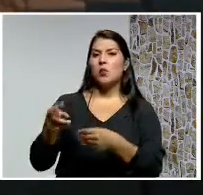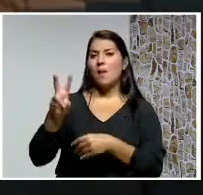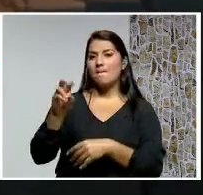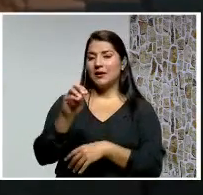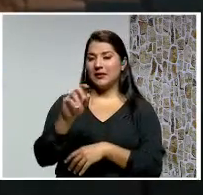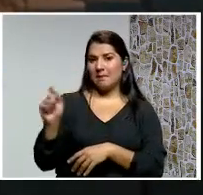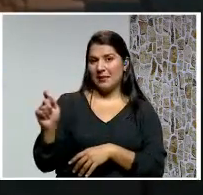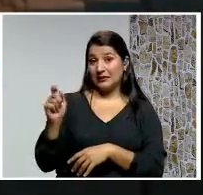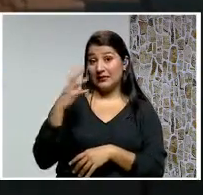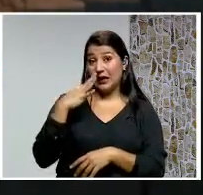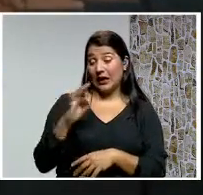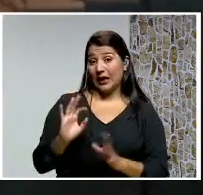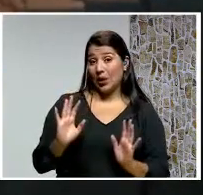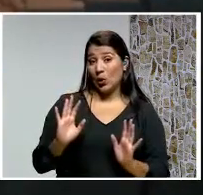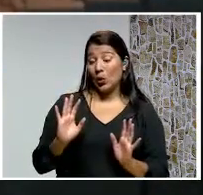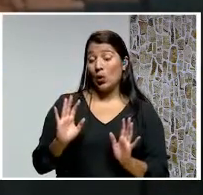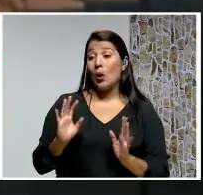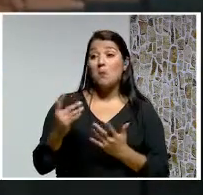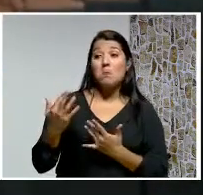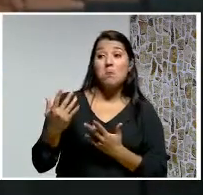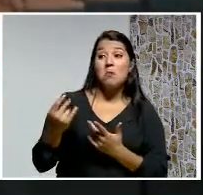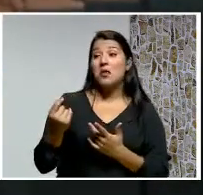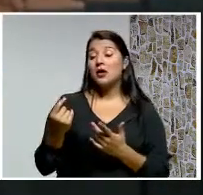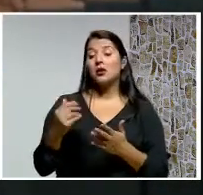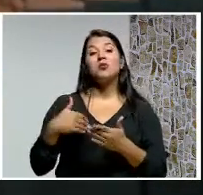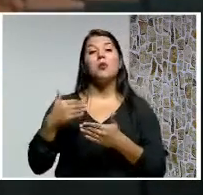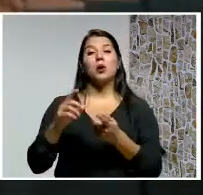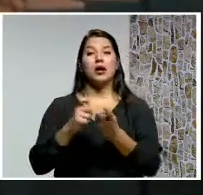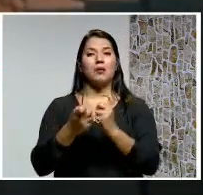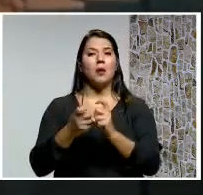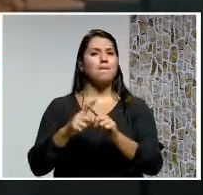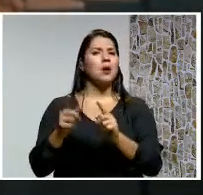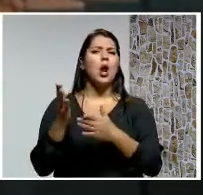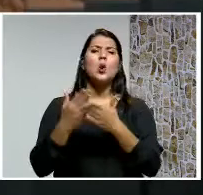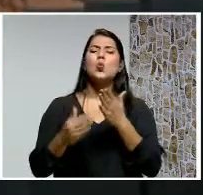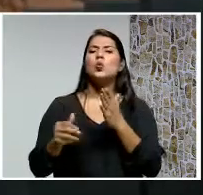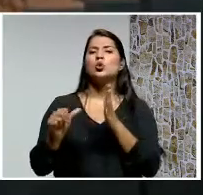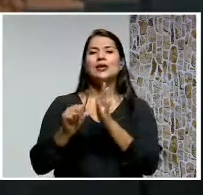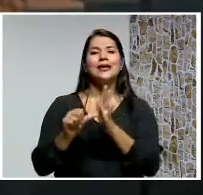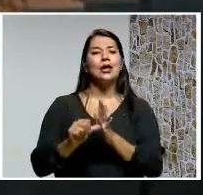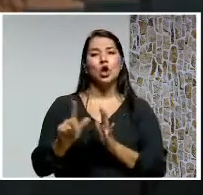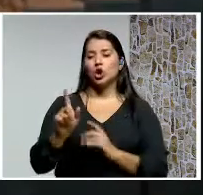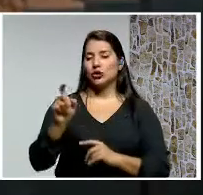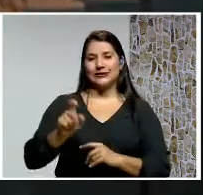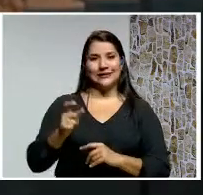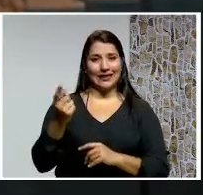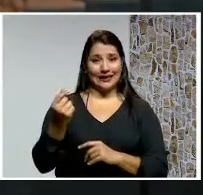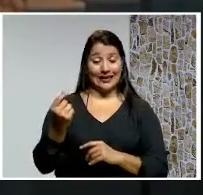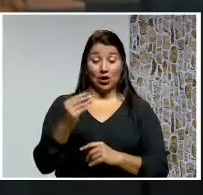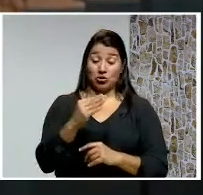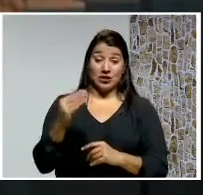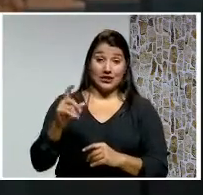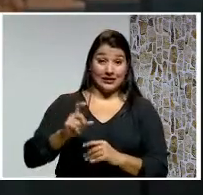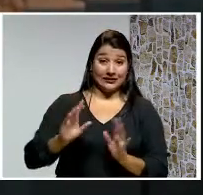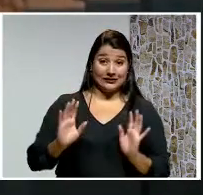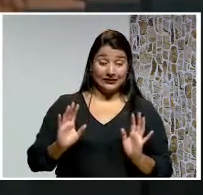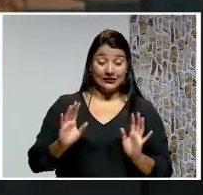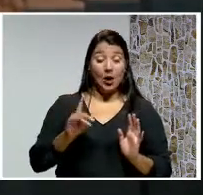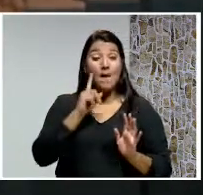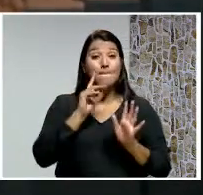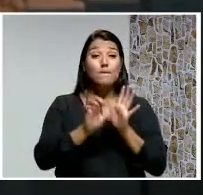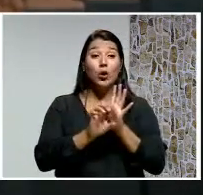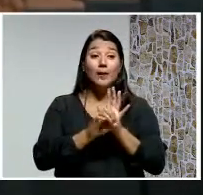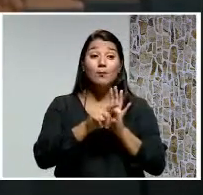meses, entiendo, y luego fue modificada. Pero hay artículos que no requieren, digamos, financiamiento adicional y que es necesario. Este particularmente tiene que ver